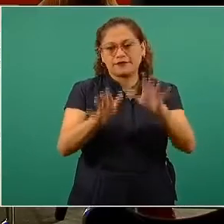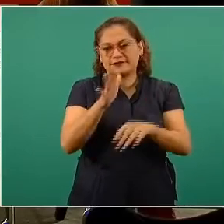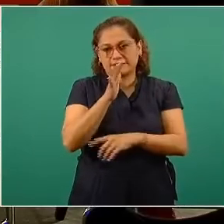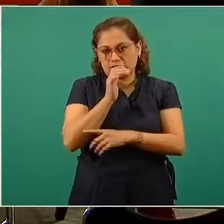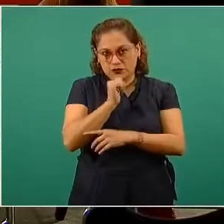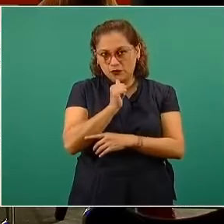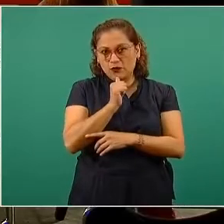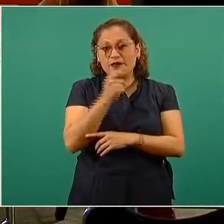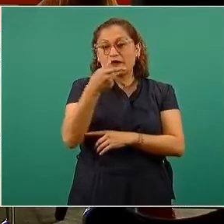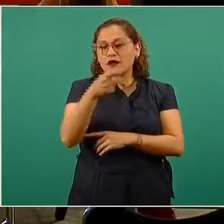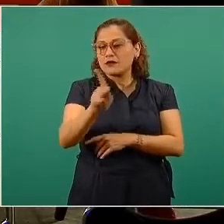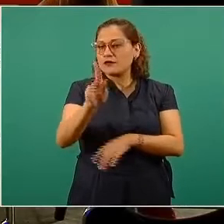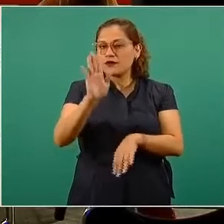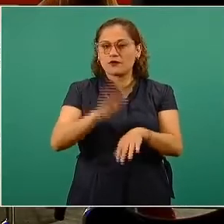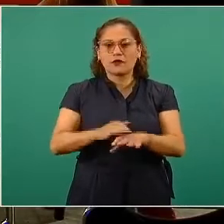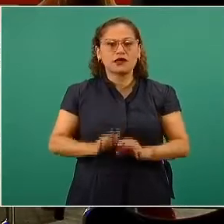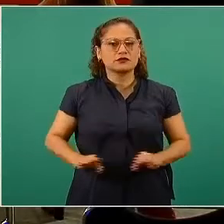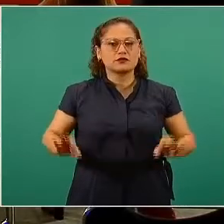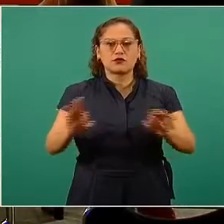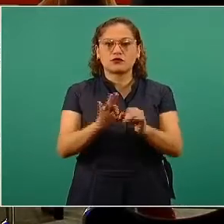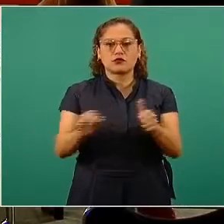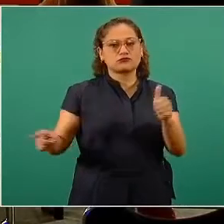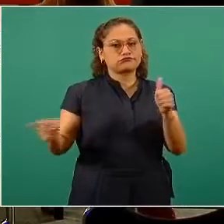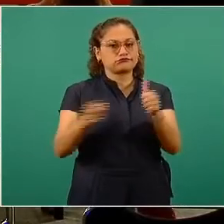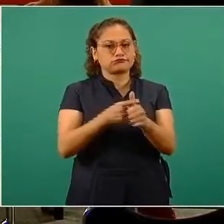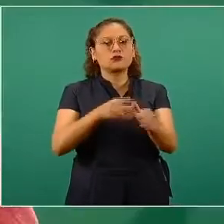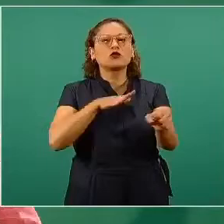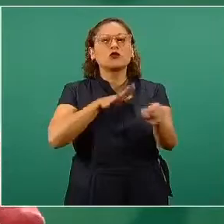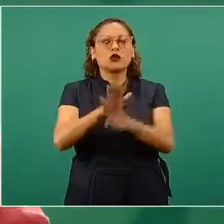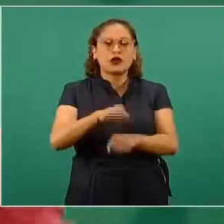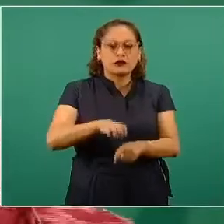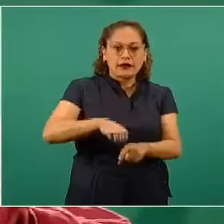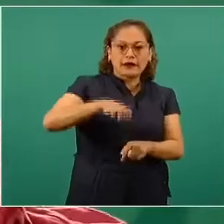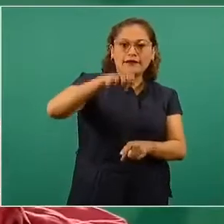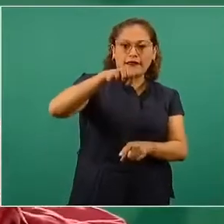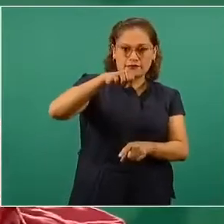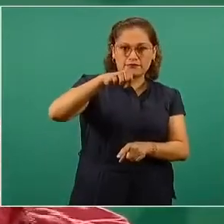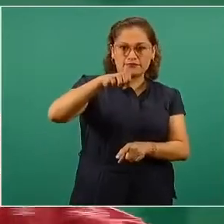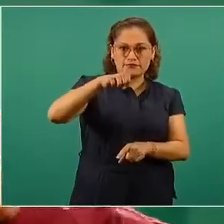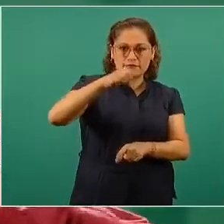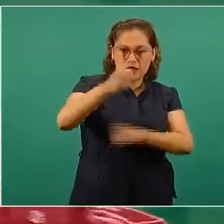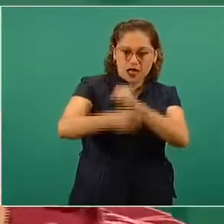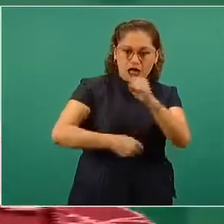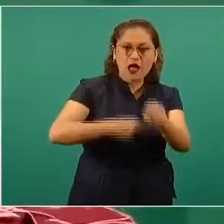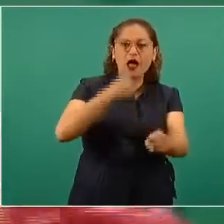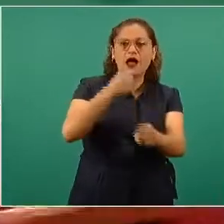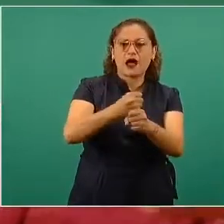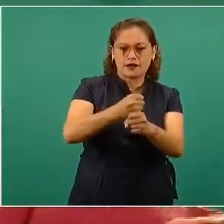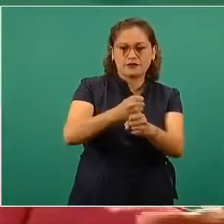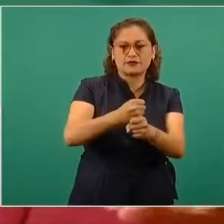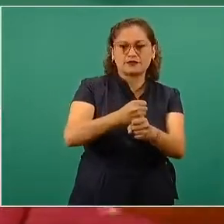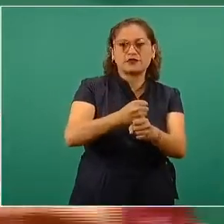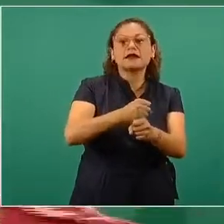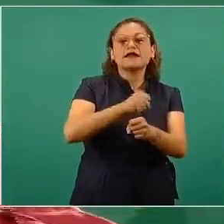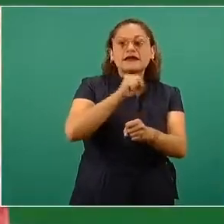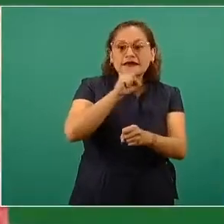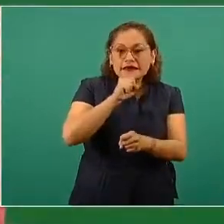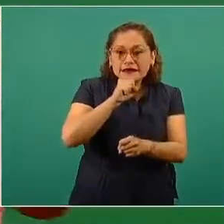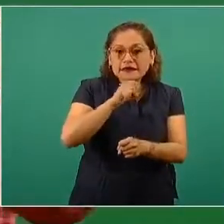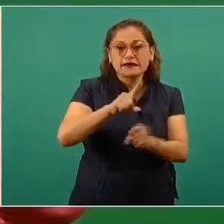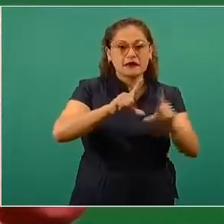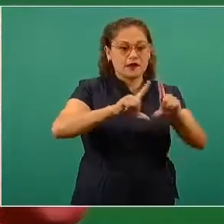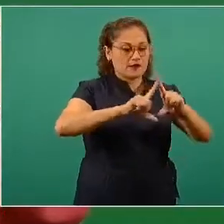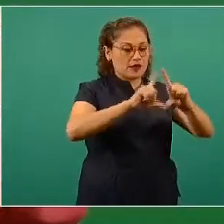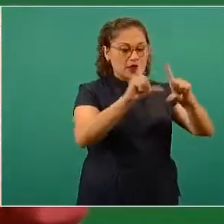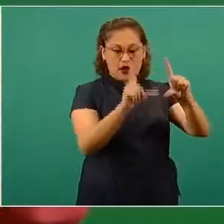el eje de la priorización, que es la edad, y también la cobertura simultánea o lo